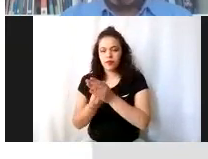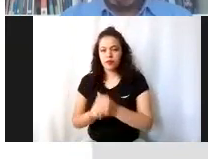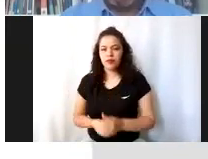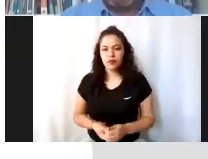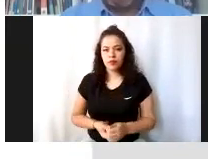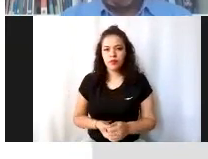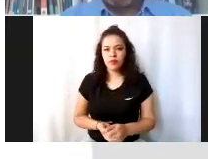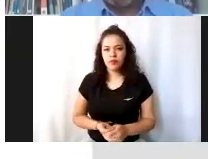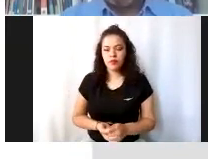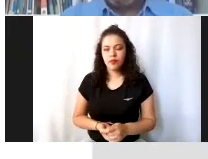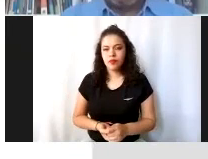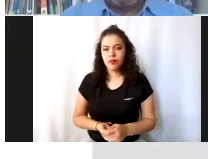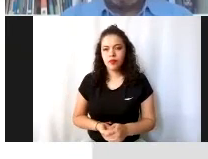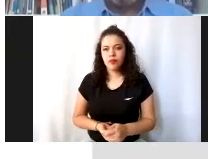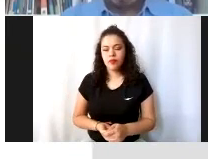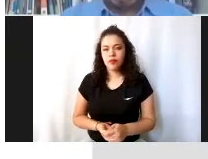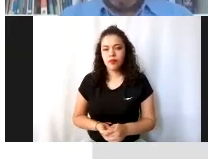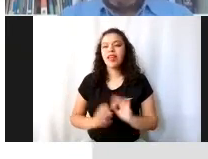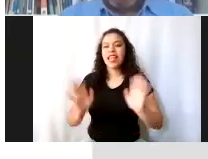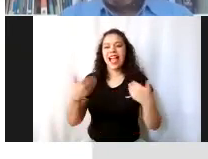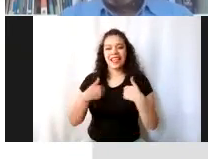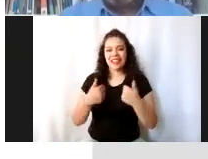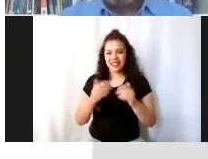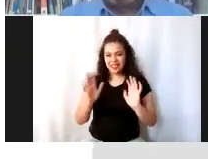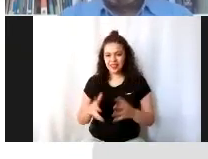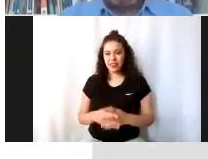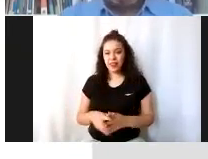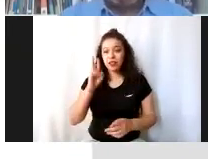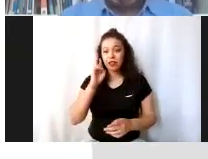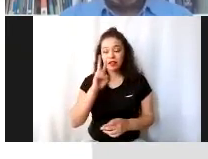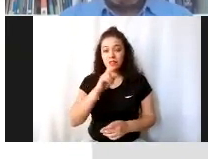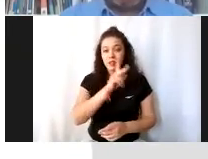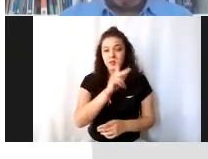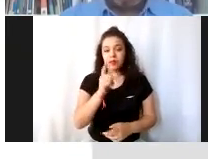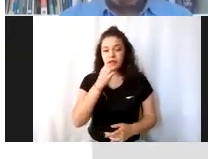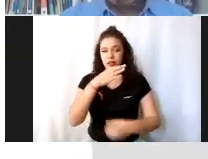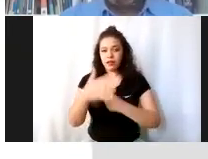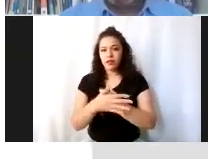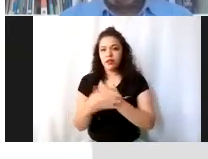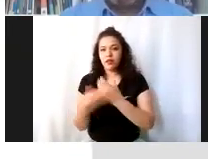privacidad. Compartir ya. Ya le caché. ¿Están viendo la pantalla del aviso de privacidad?